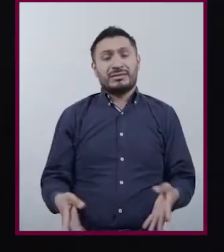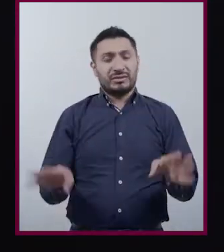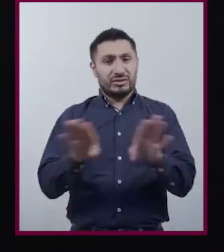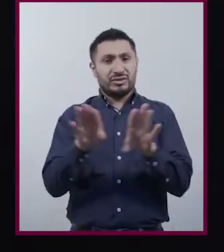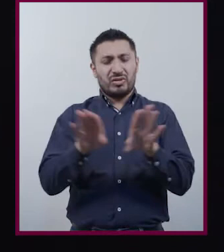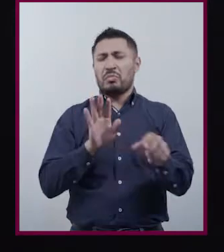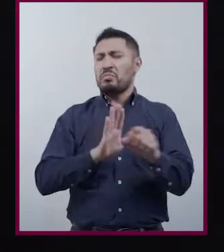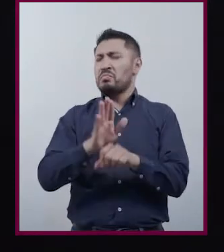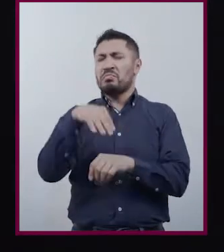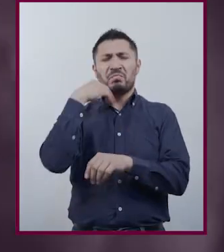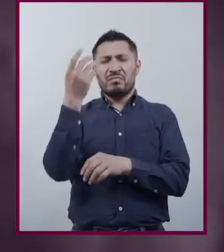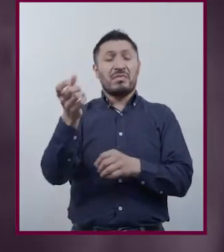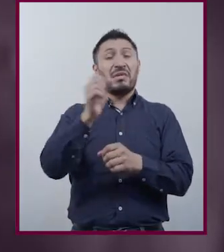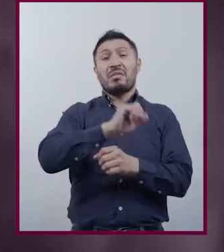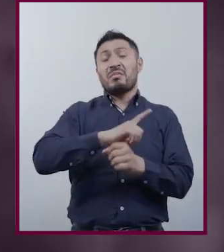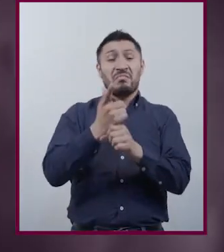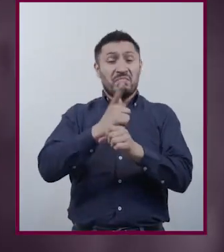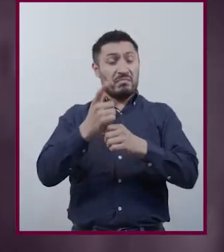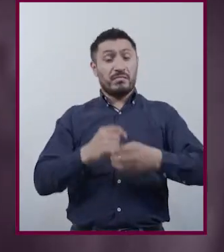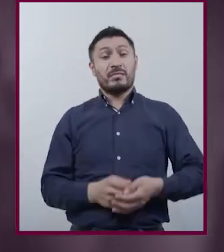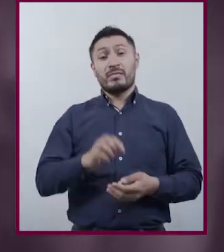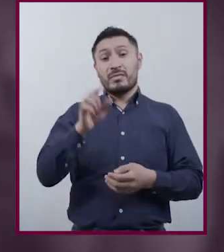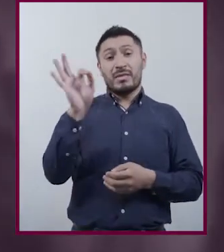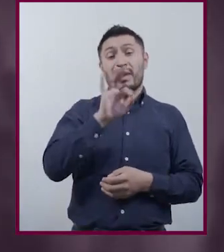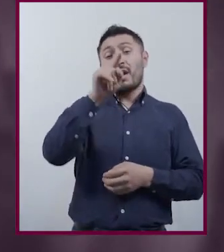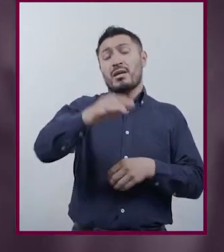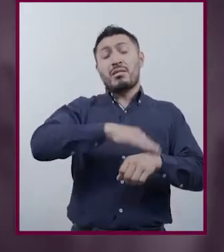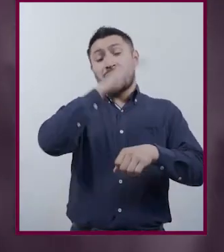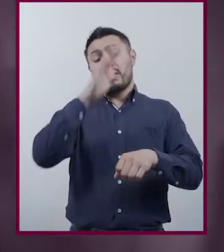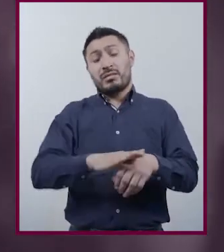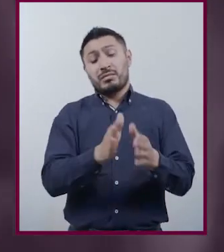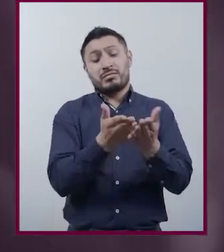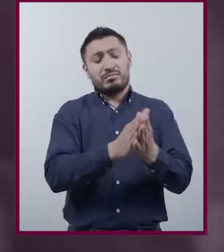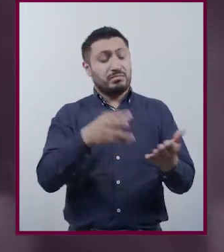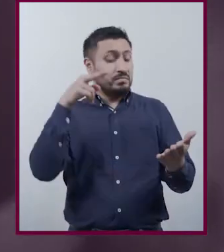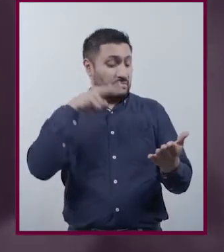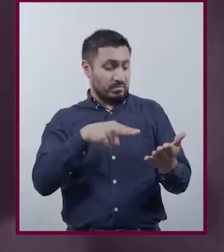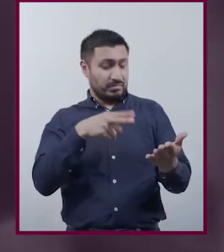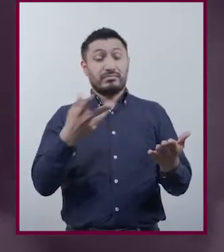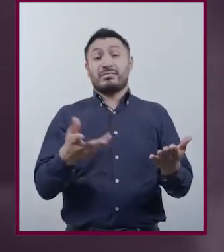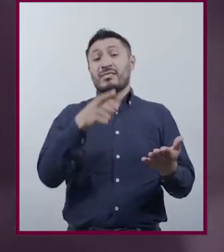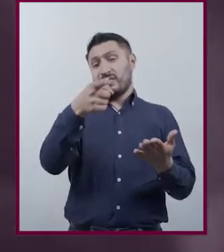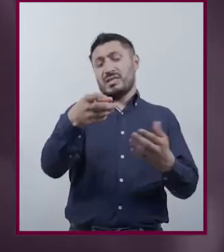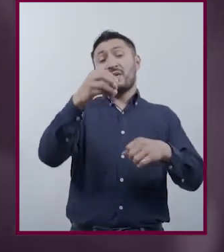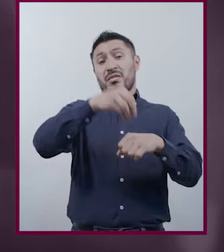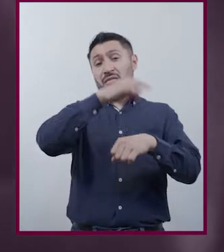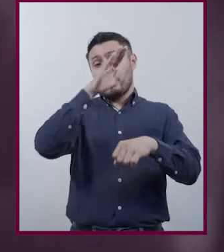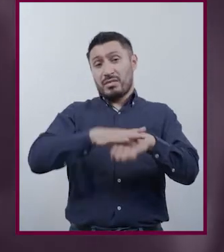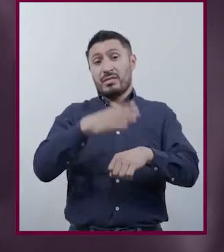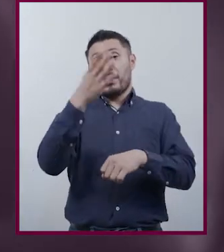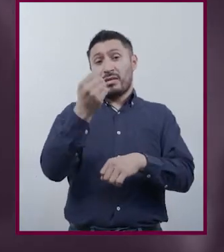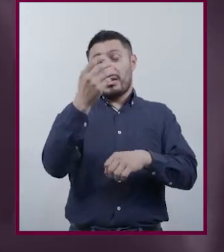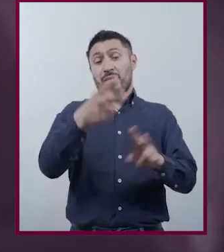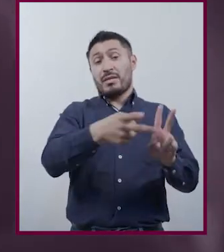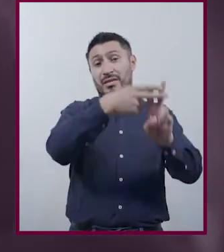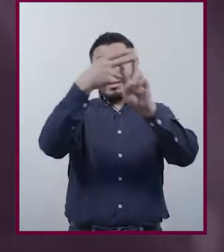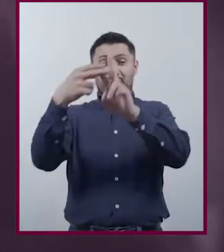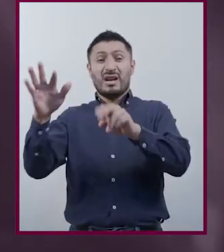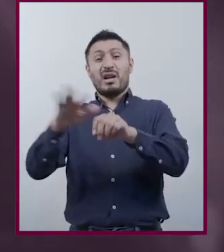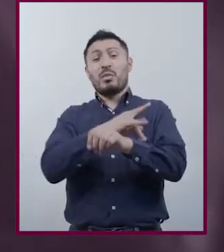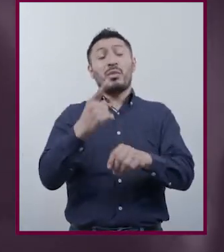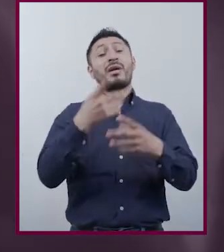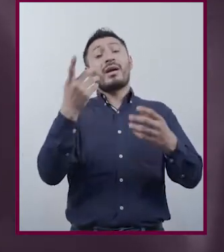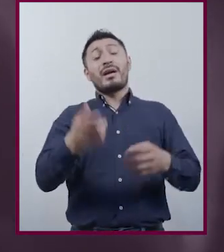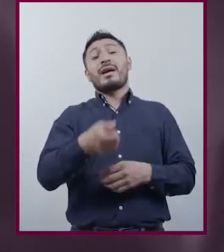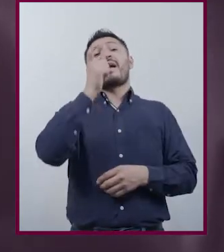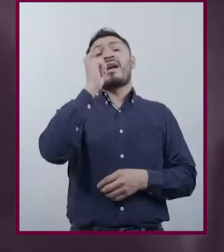con cualquier otra profesión. Si tuviéramos que calificar esta obra de Rosario Castellanos, le pondríamos 9 estrellas. Porque tal